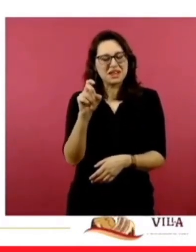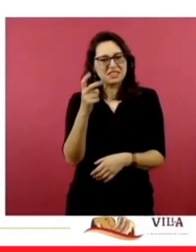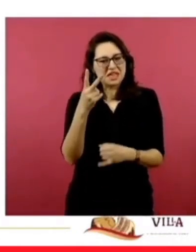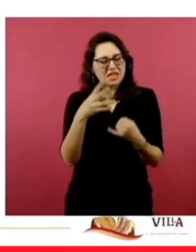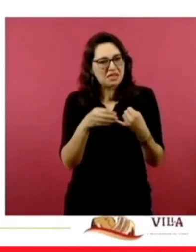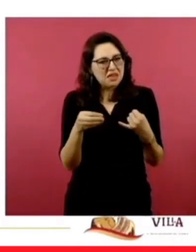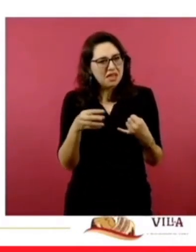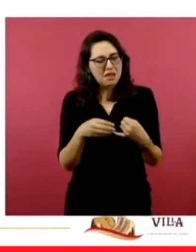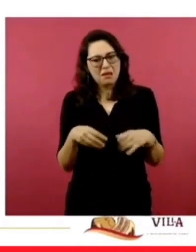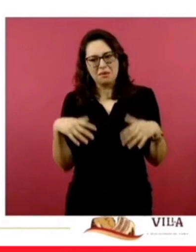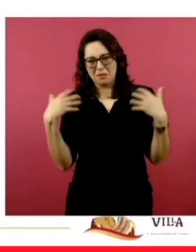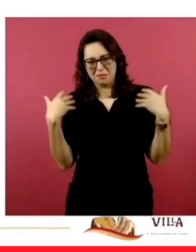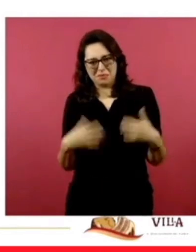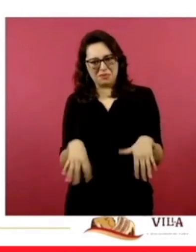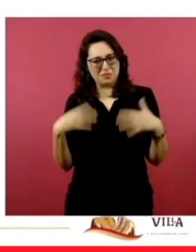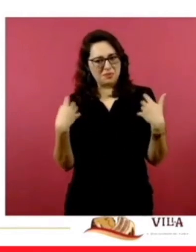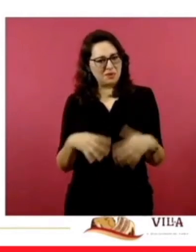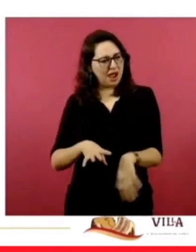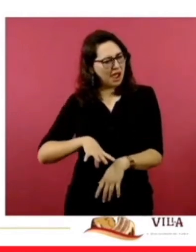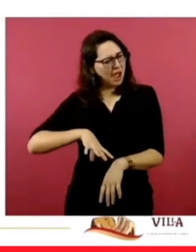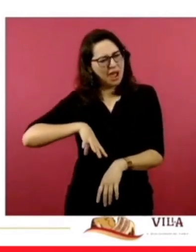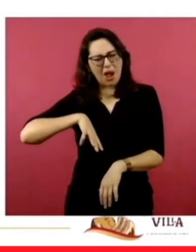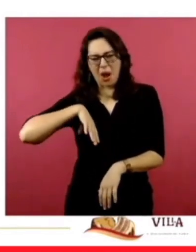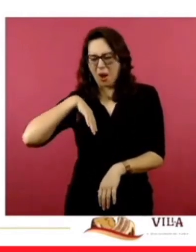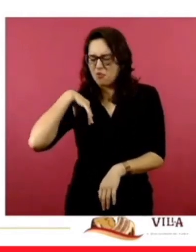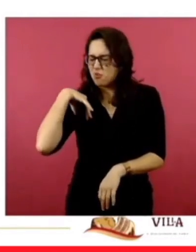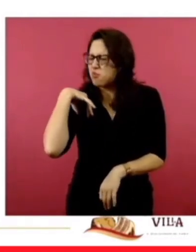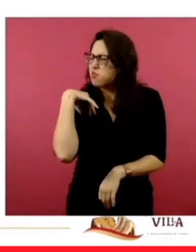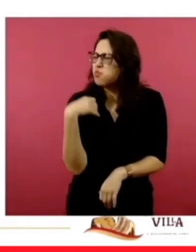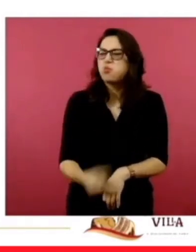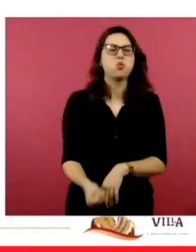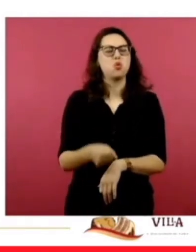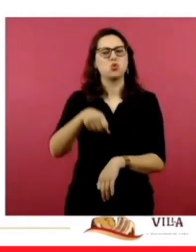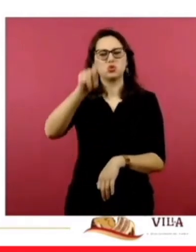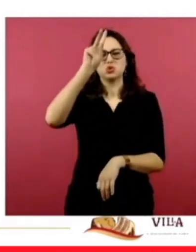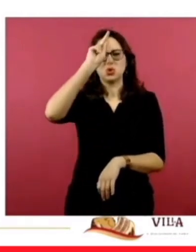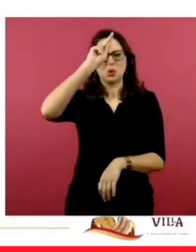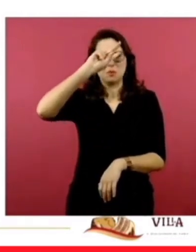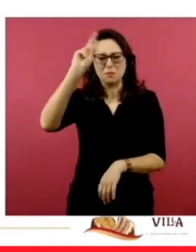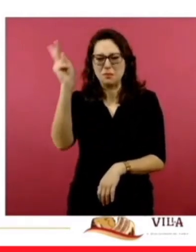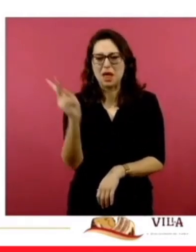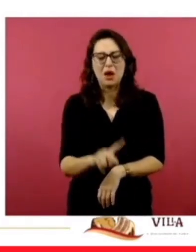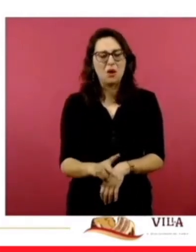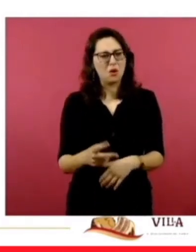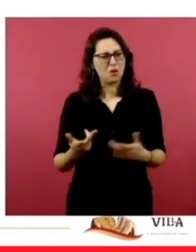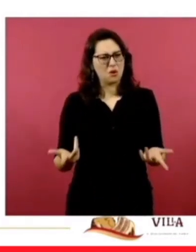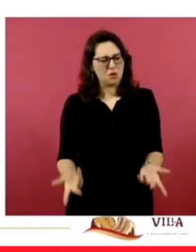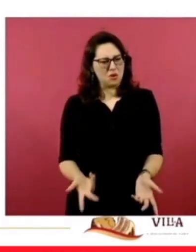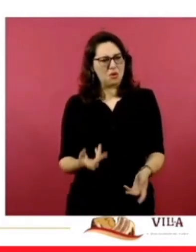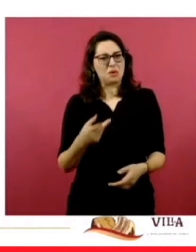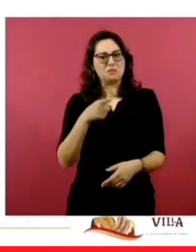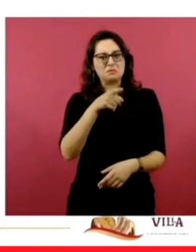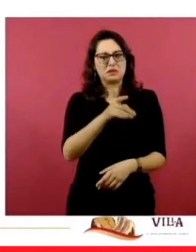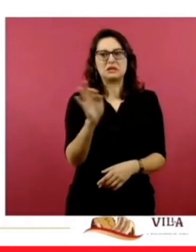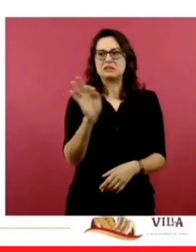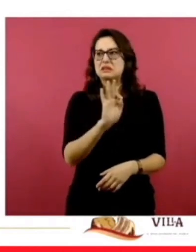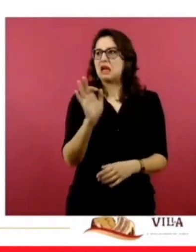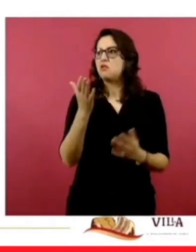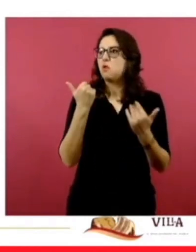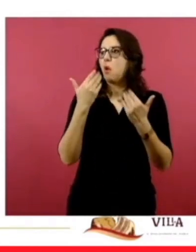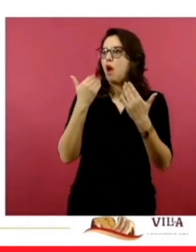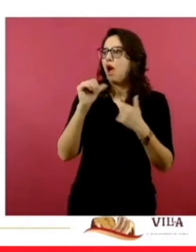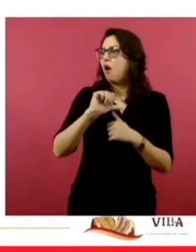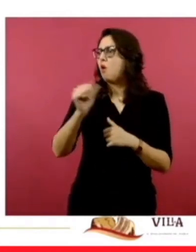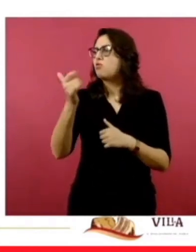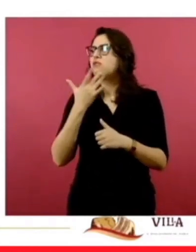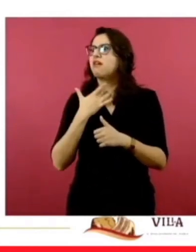perderán? No, hombre, dense la vuelta, no falta otra gasolinera ahí cerquita, sobre todo en Nuevo León, donde puedan cargar, y